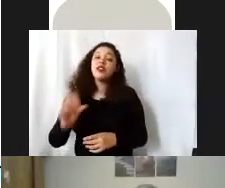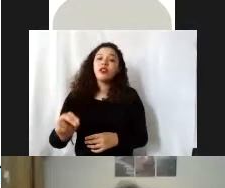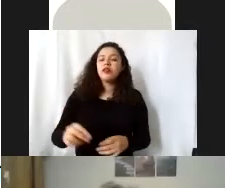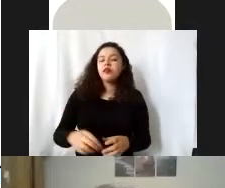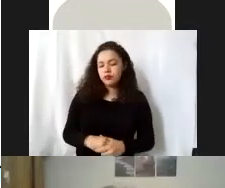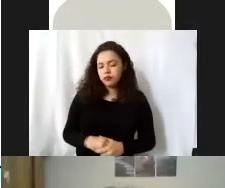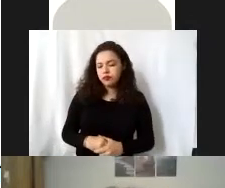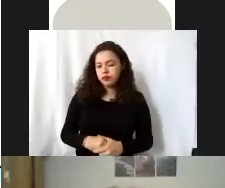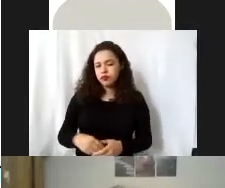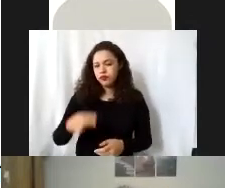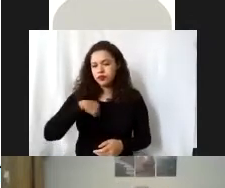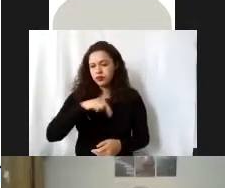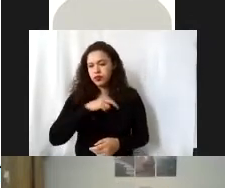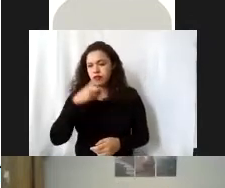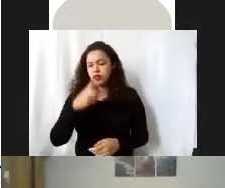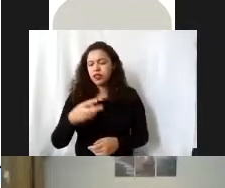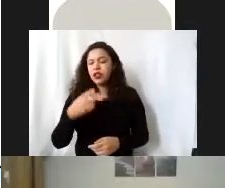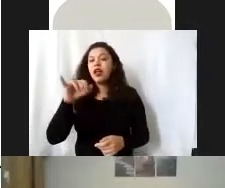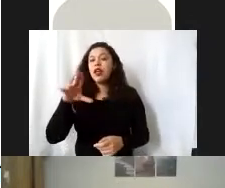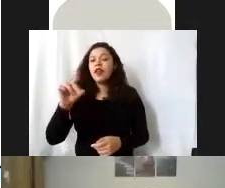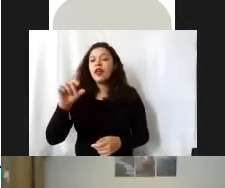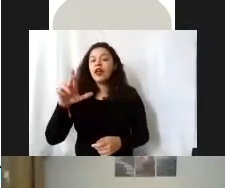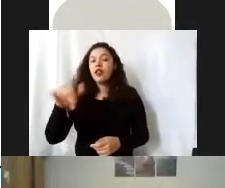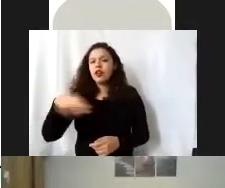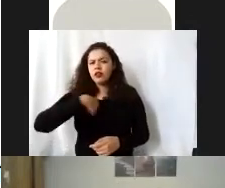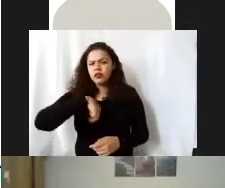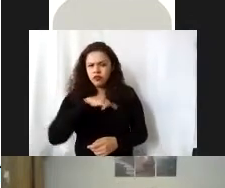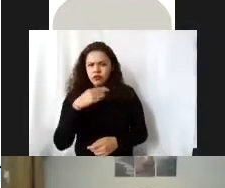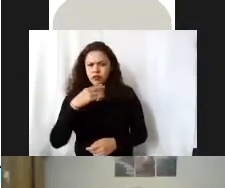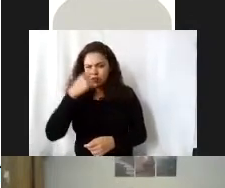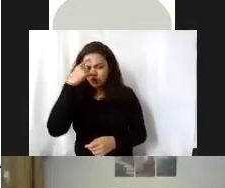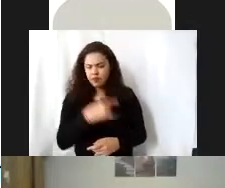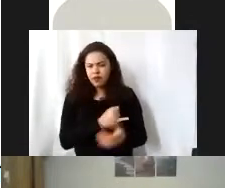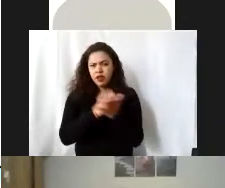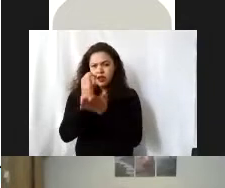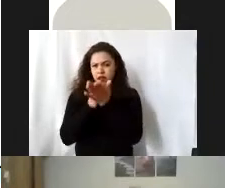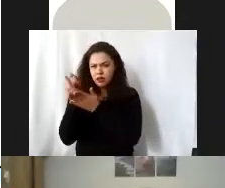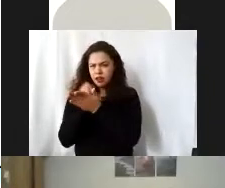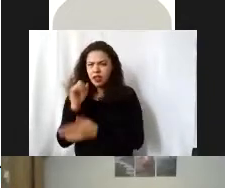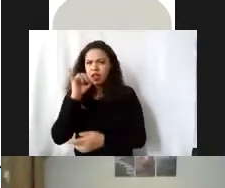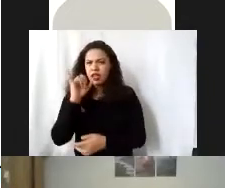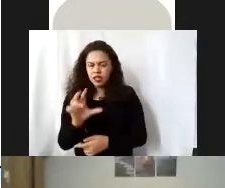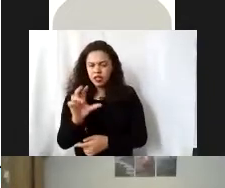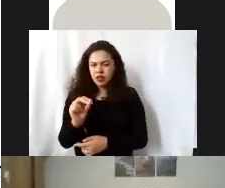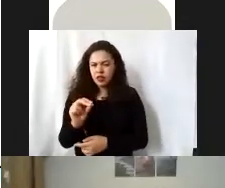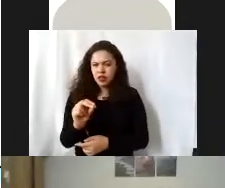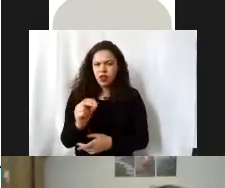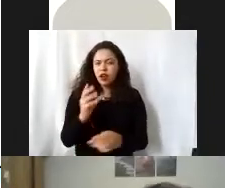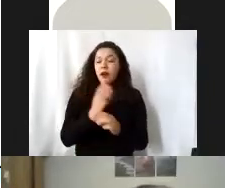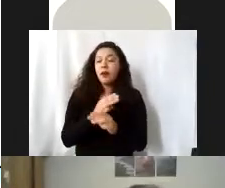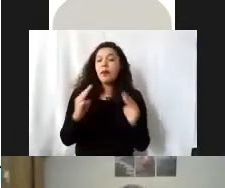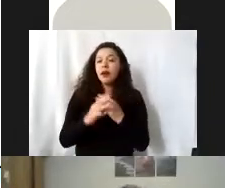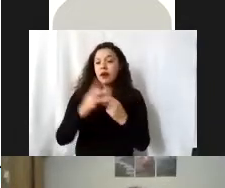Si realmente esos indicadores nos sirven para tomar decisiones, nos dan los elementos para